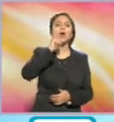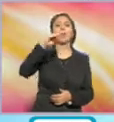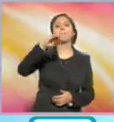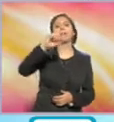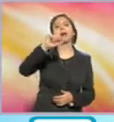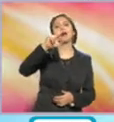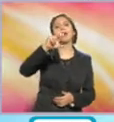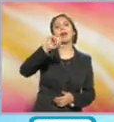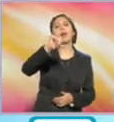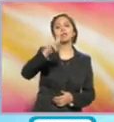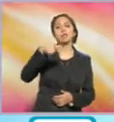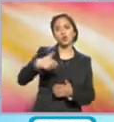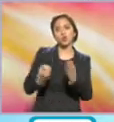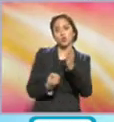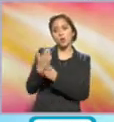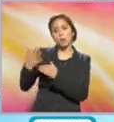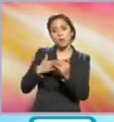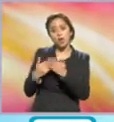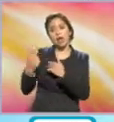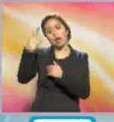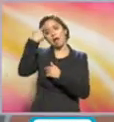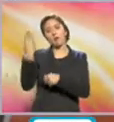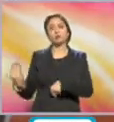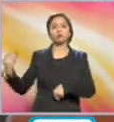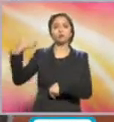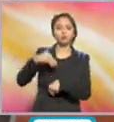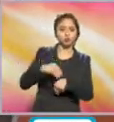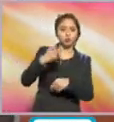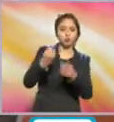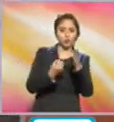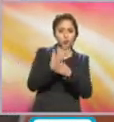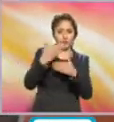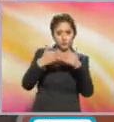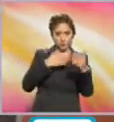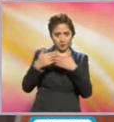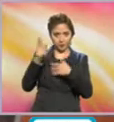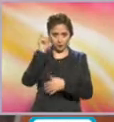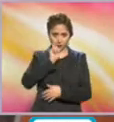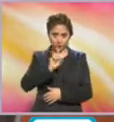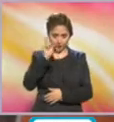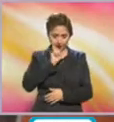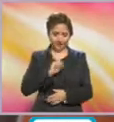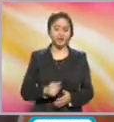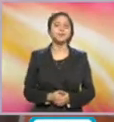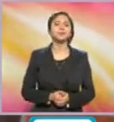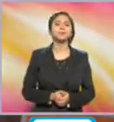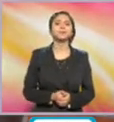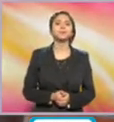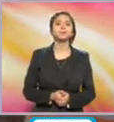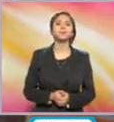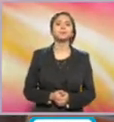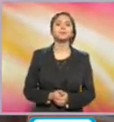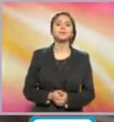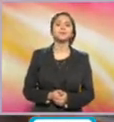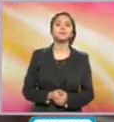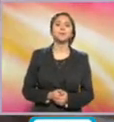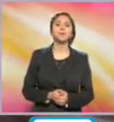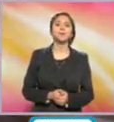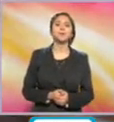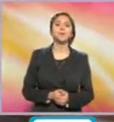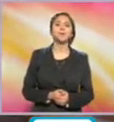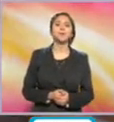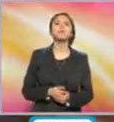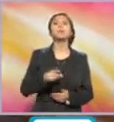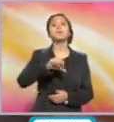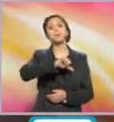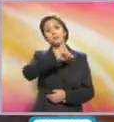también a estos tiempos, ¿no? Claro. Se adapta, sí, por todas las facetas por las que Eso pasan las es mujeres. correcto. ¿no? Ahí Y la que les tengo después es